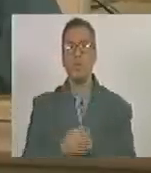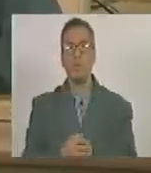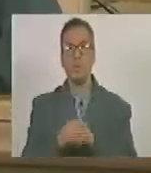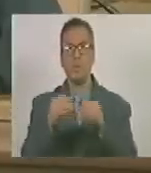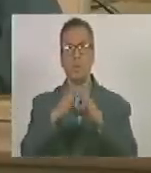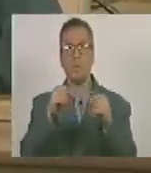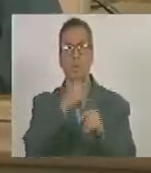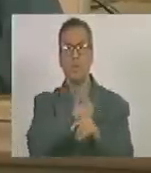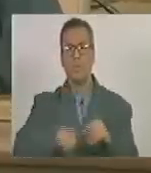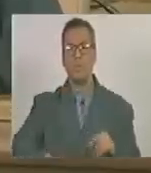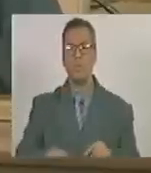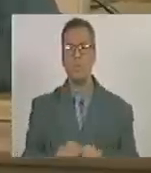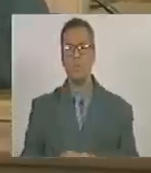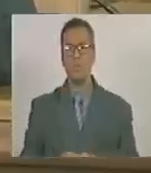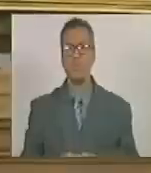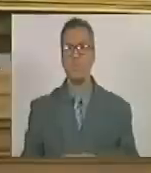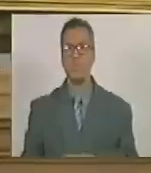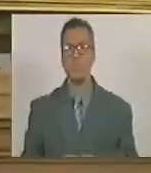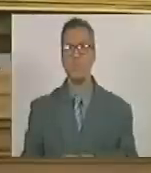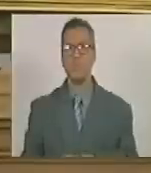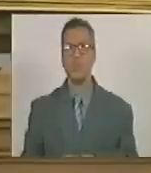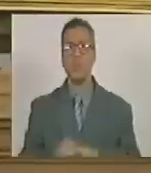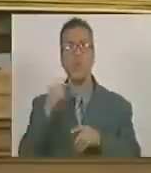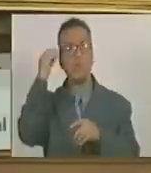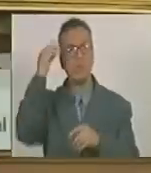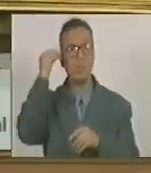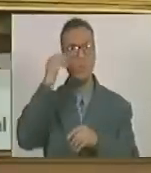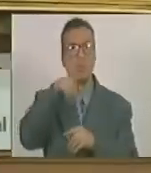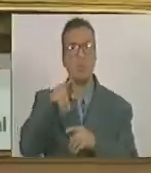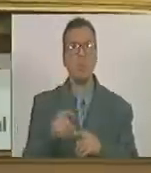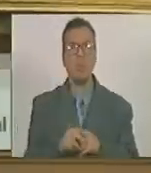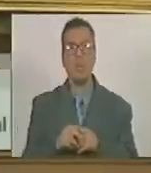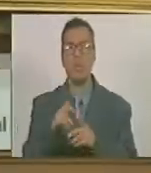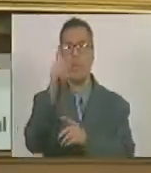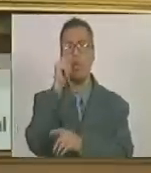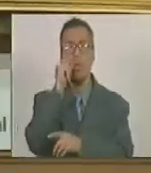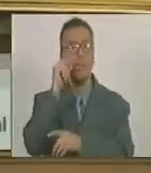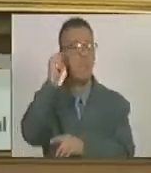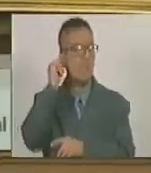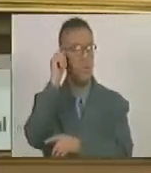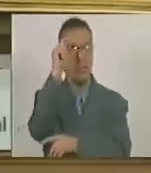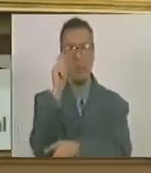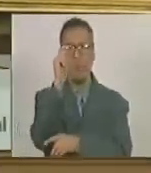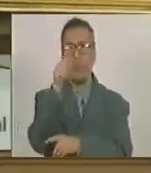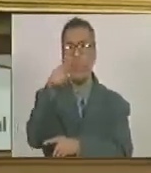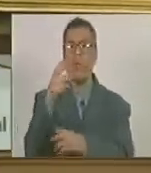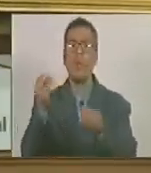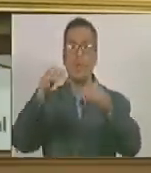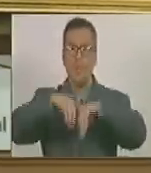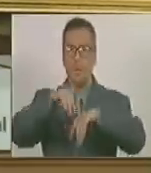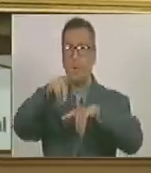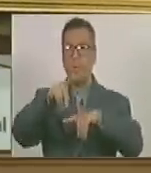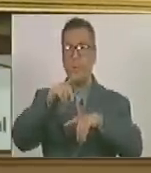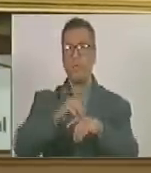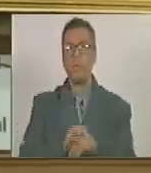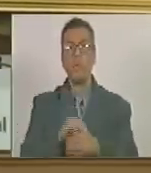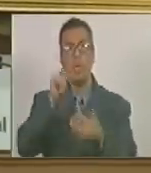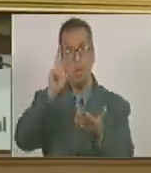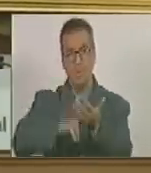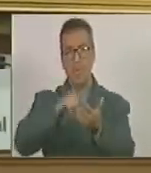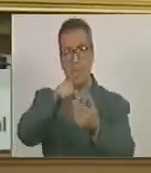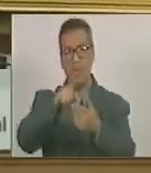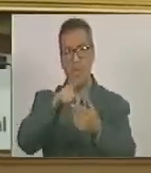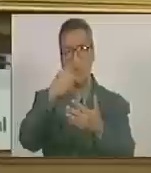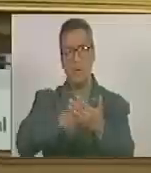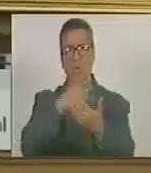Es todo, ciudadano presidente. En consideración, las honorables diputadas y los honorables diputados que estén de acuerdo con aprobar